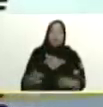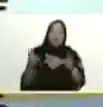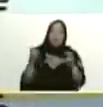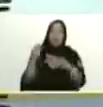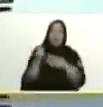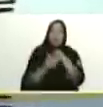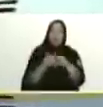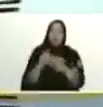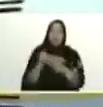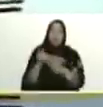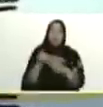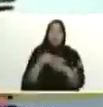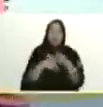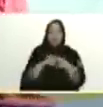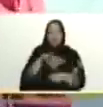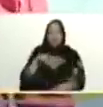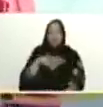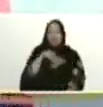economía